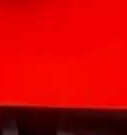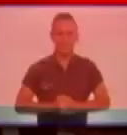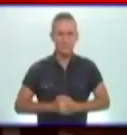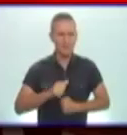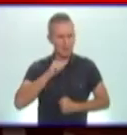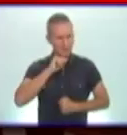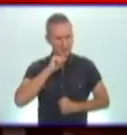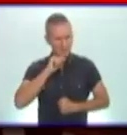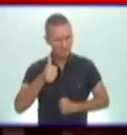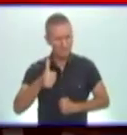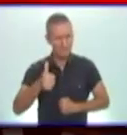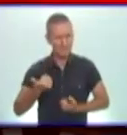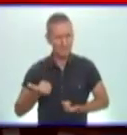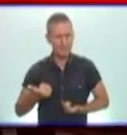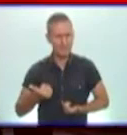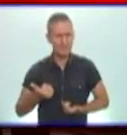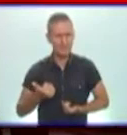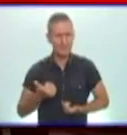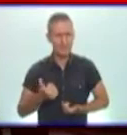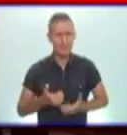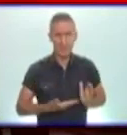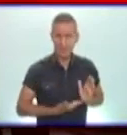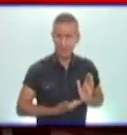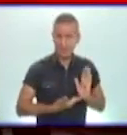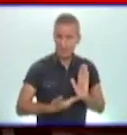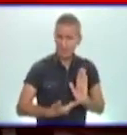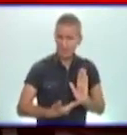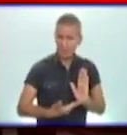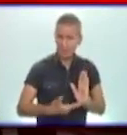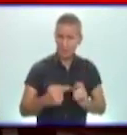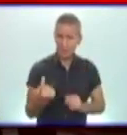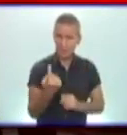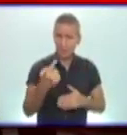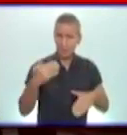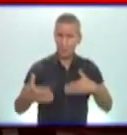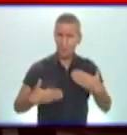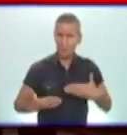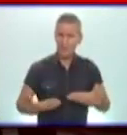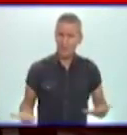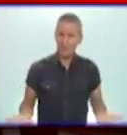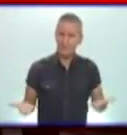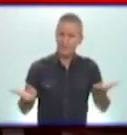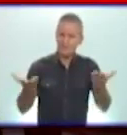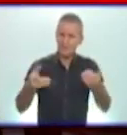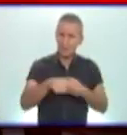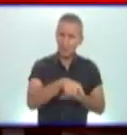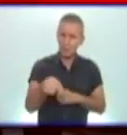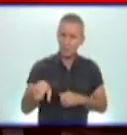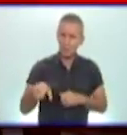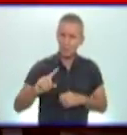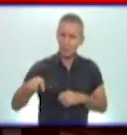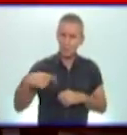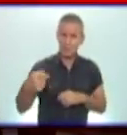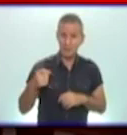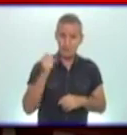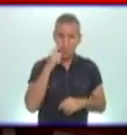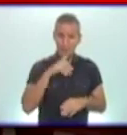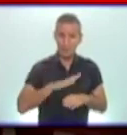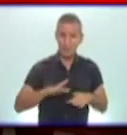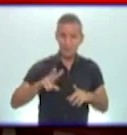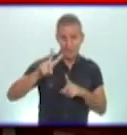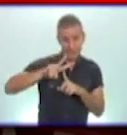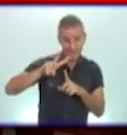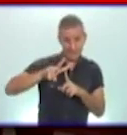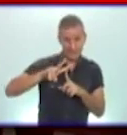Fácil, ¿verdad? Vamos entonces a presentarles, a proponerles una actividad que van a desarrollar ustedes después de que finalice la emisión